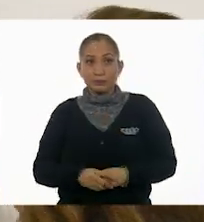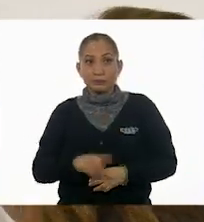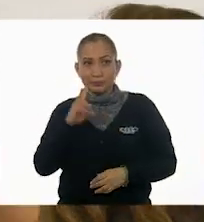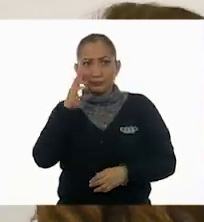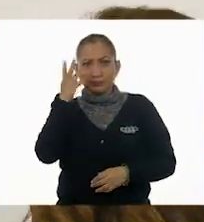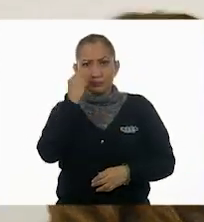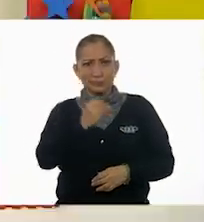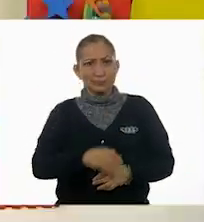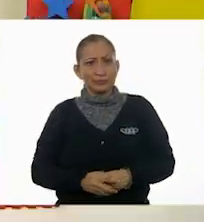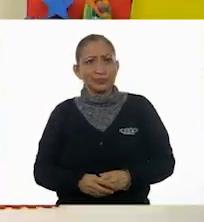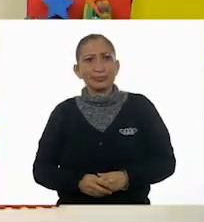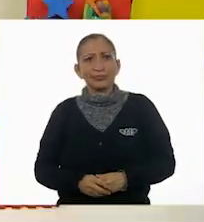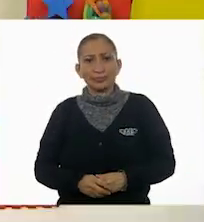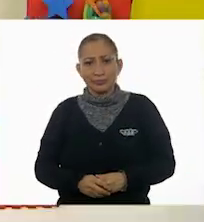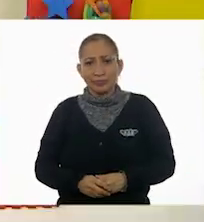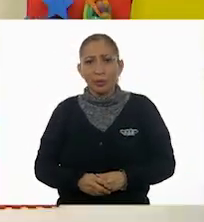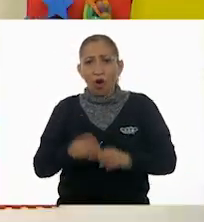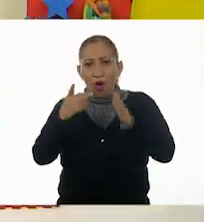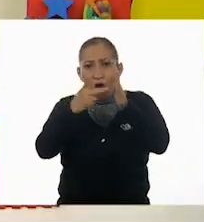Mira.